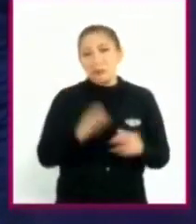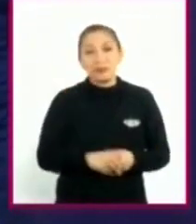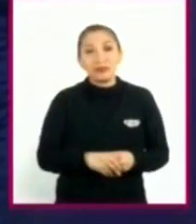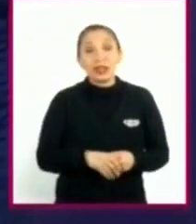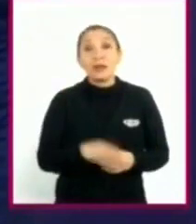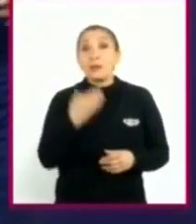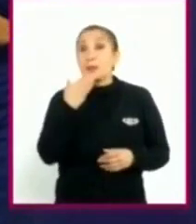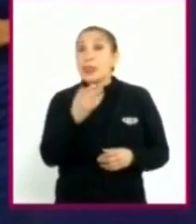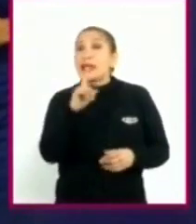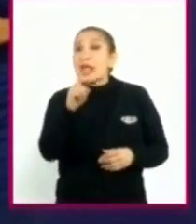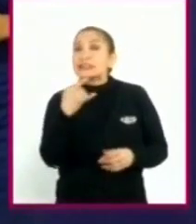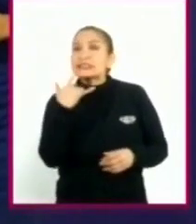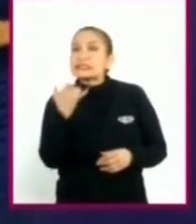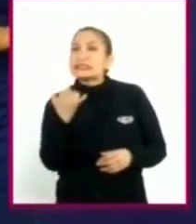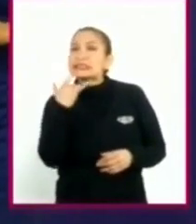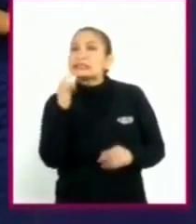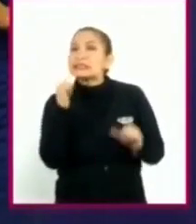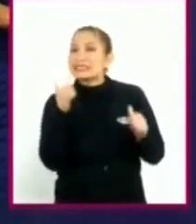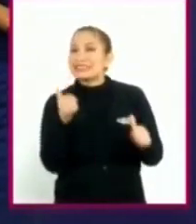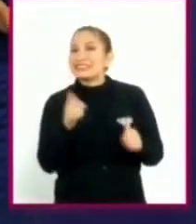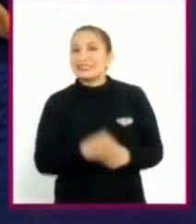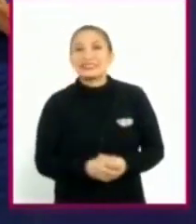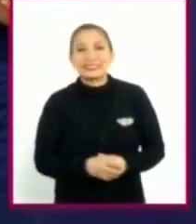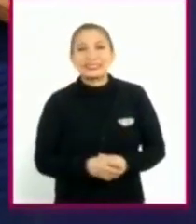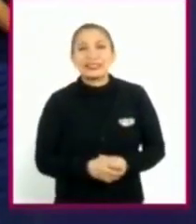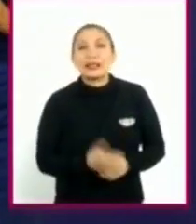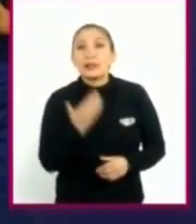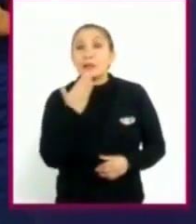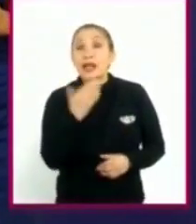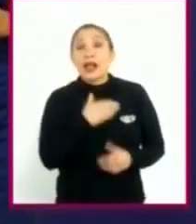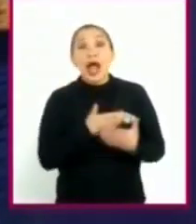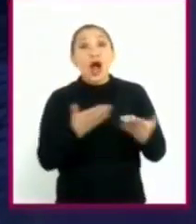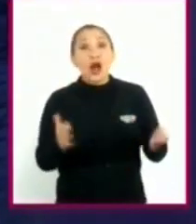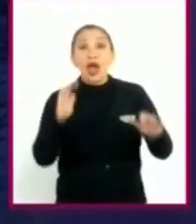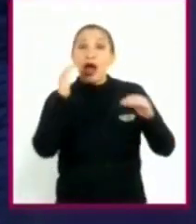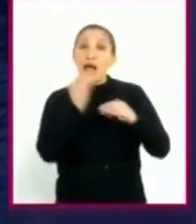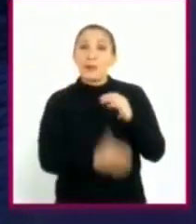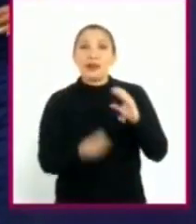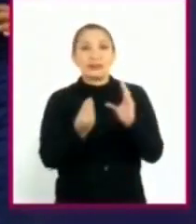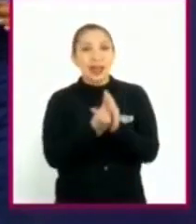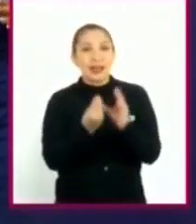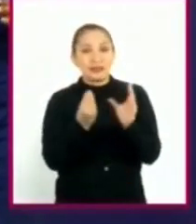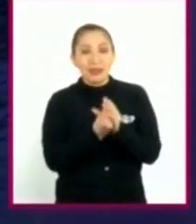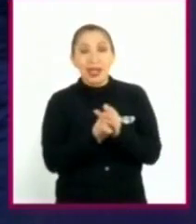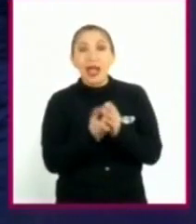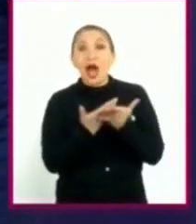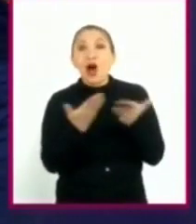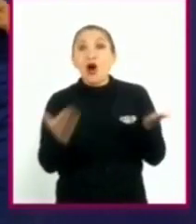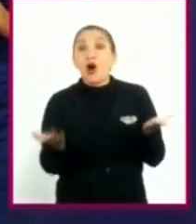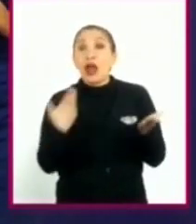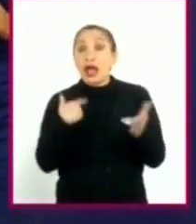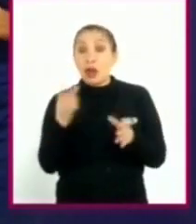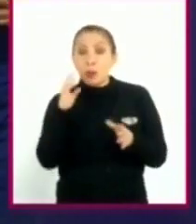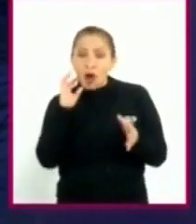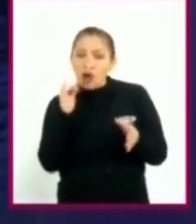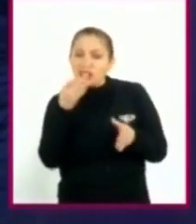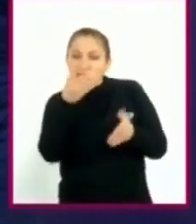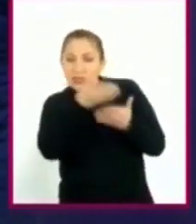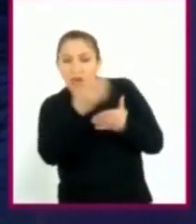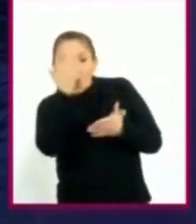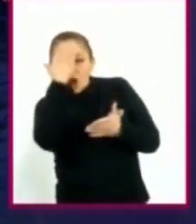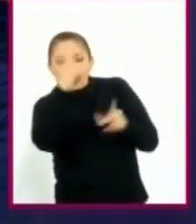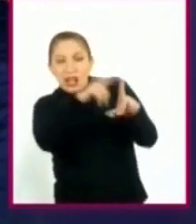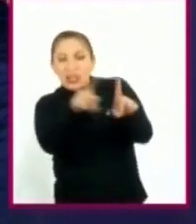Lo correcto es intentarlo. Bueno, llegó el cierre de nuestra sesión. En ella nos hemos aproximado a